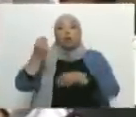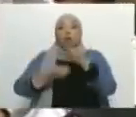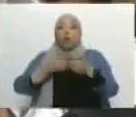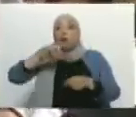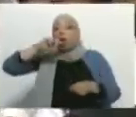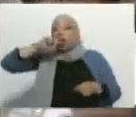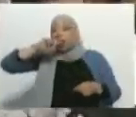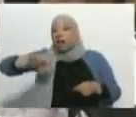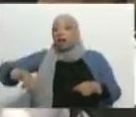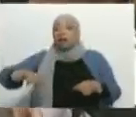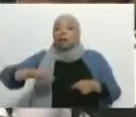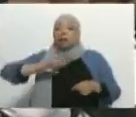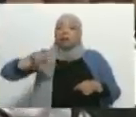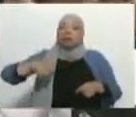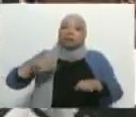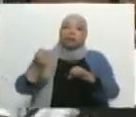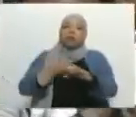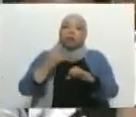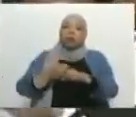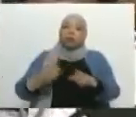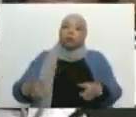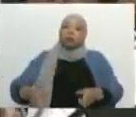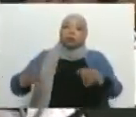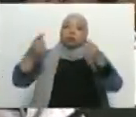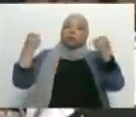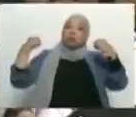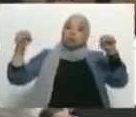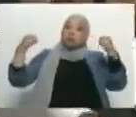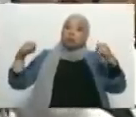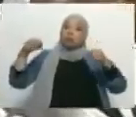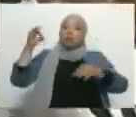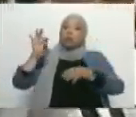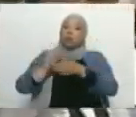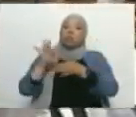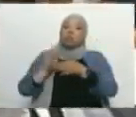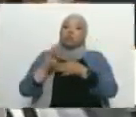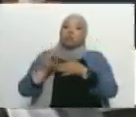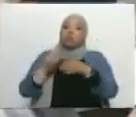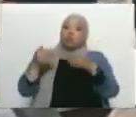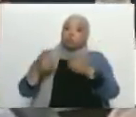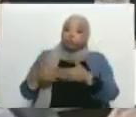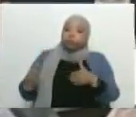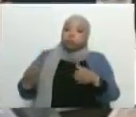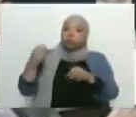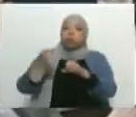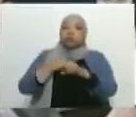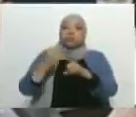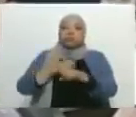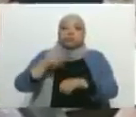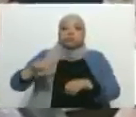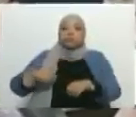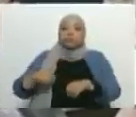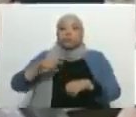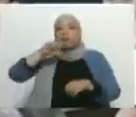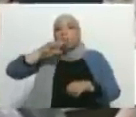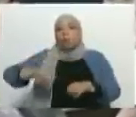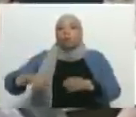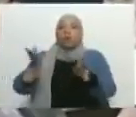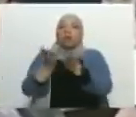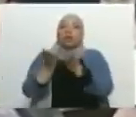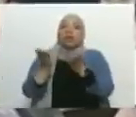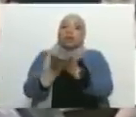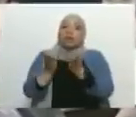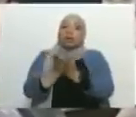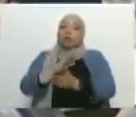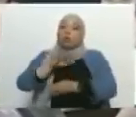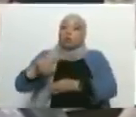odio, y ese odio no le puede permitir el ejercicio de la función pública. Finalmente, es un odio de clase, un